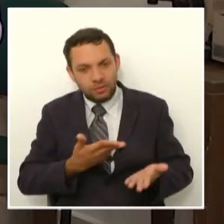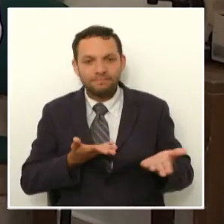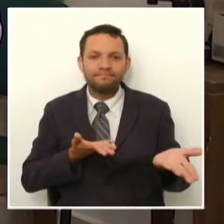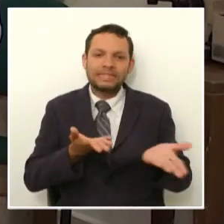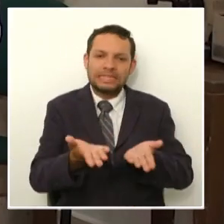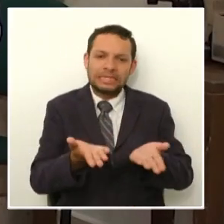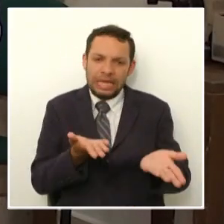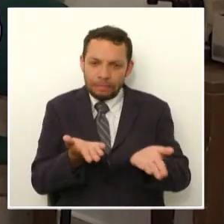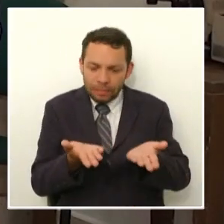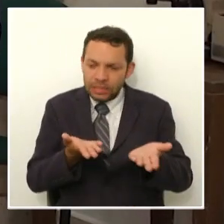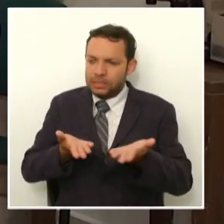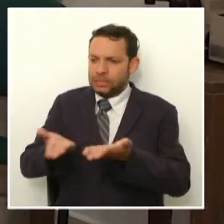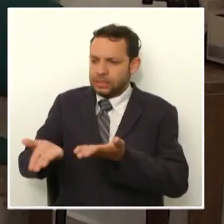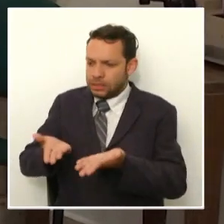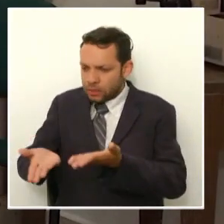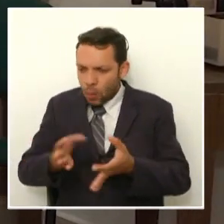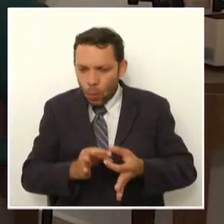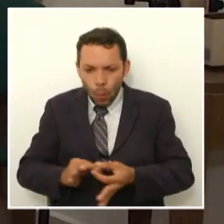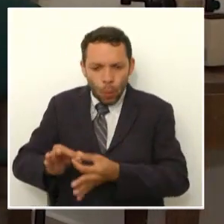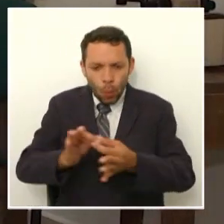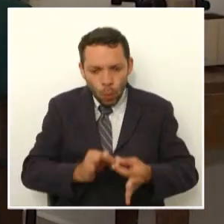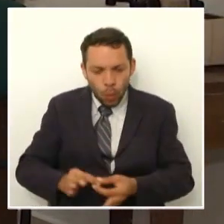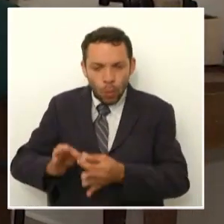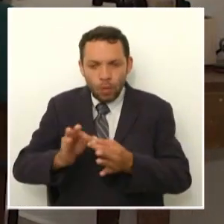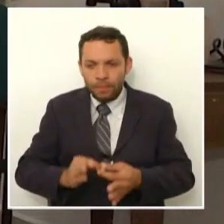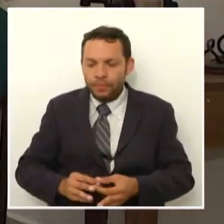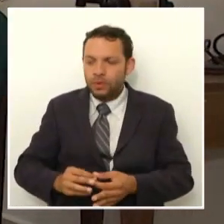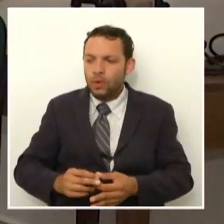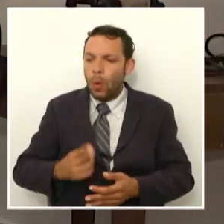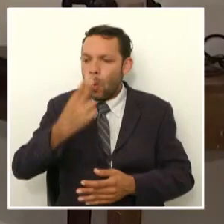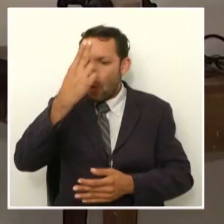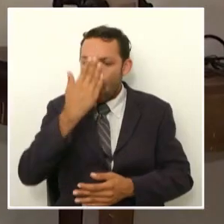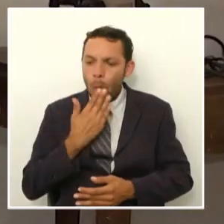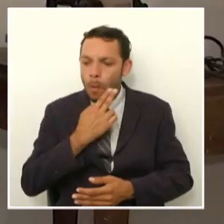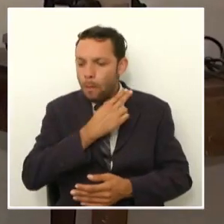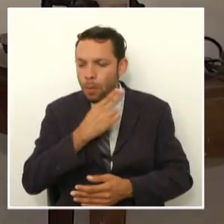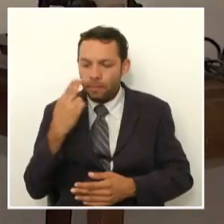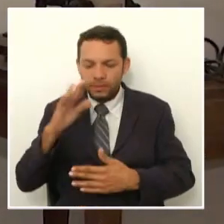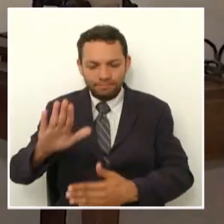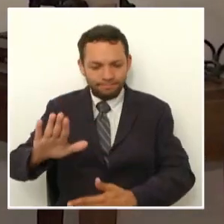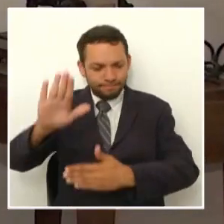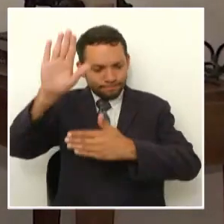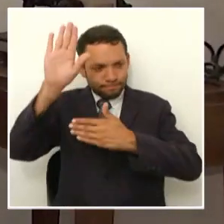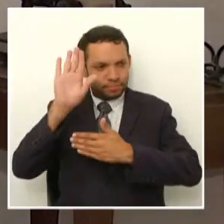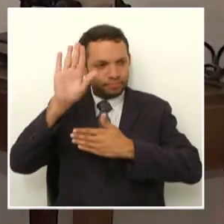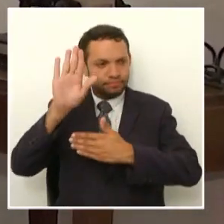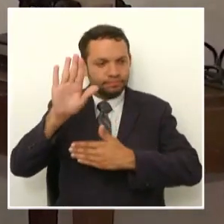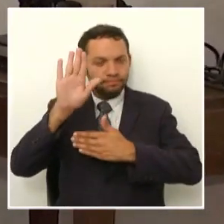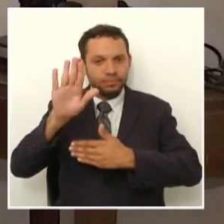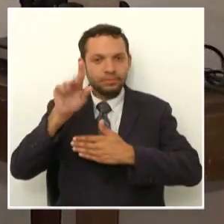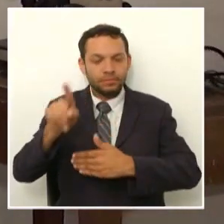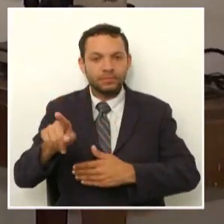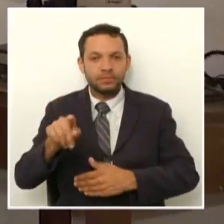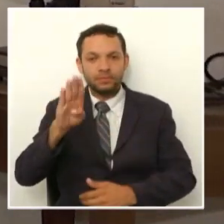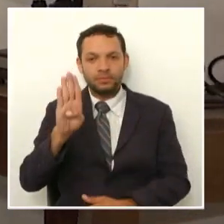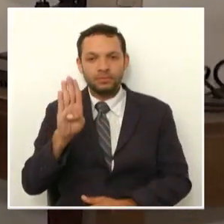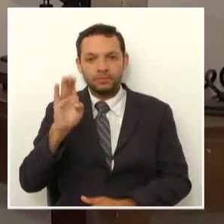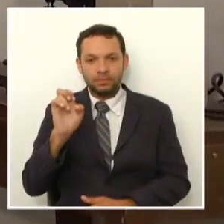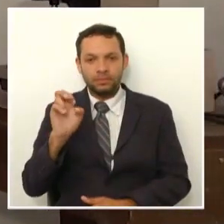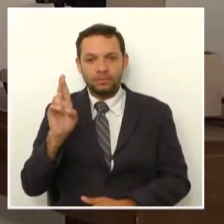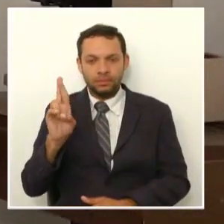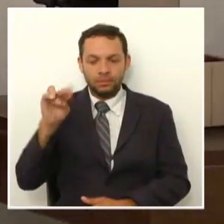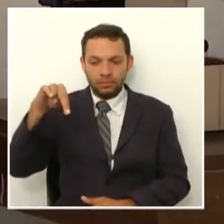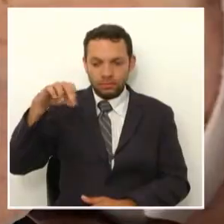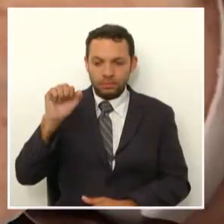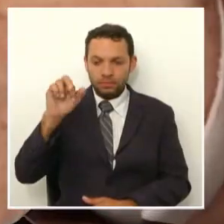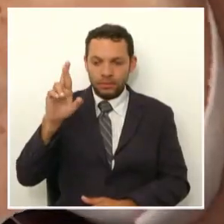del paciente, a tener compromiso con el paciente. Porque es que, doctor Bernardo, toda su vida ha sido